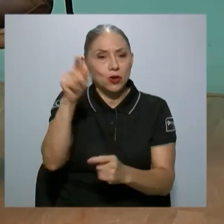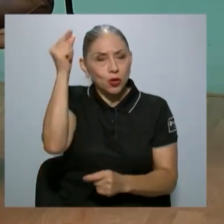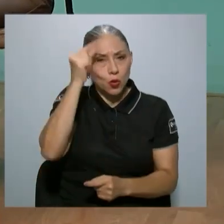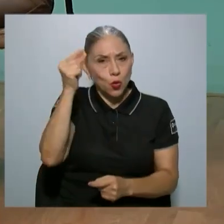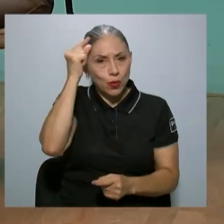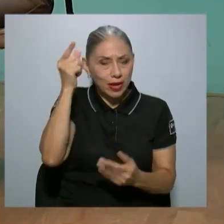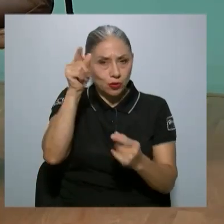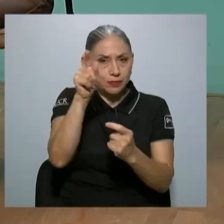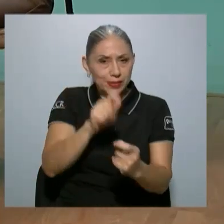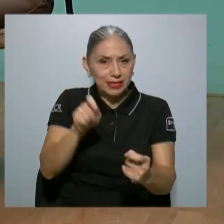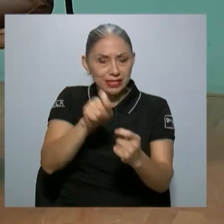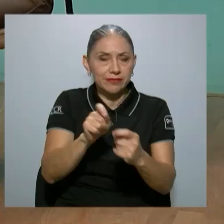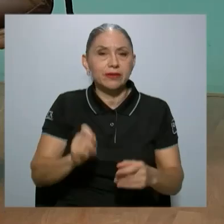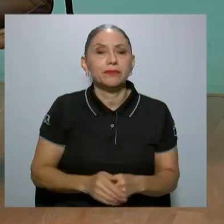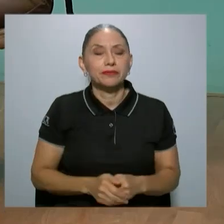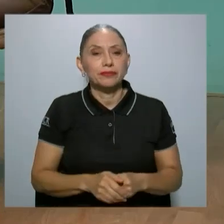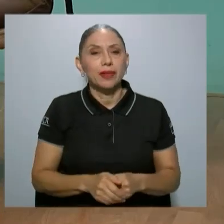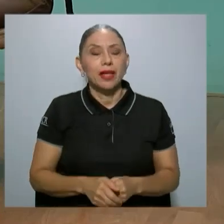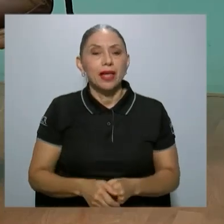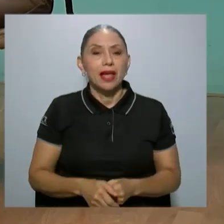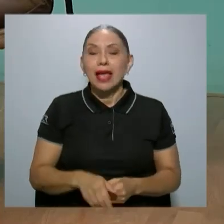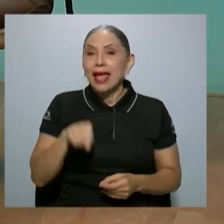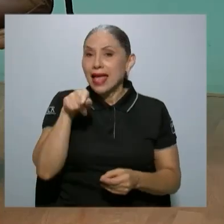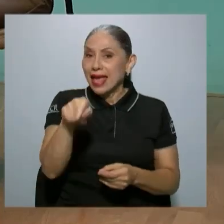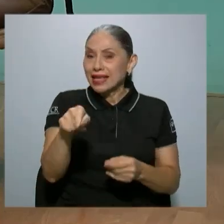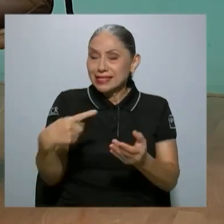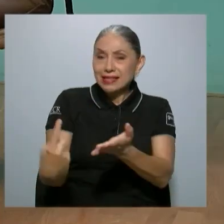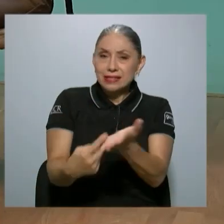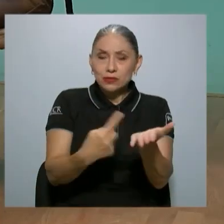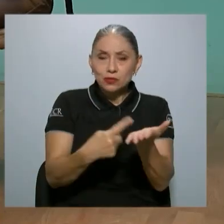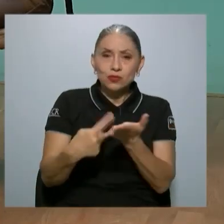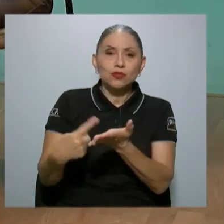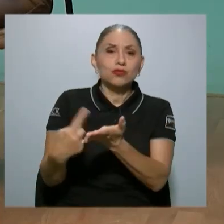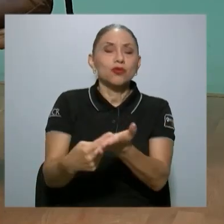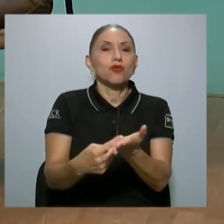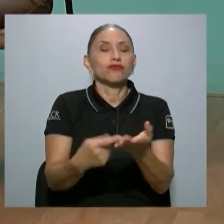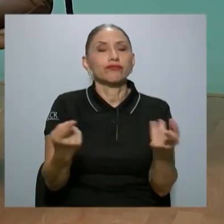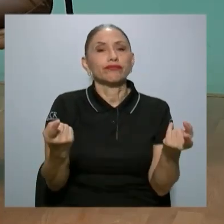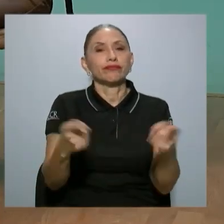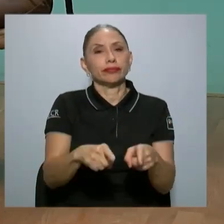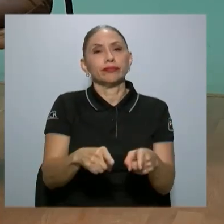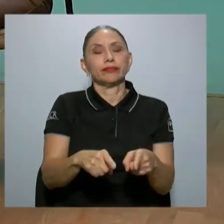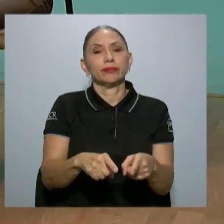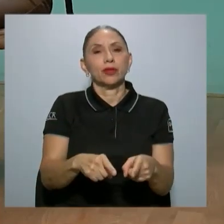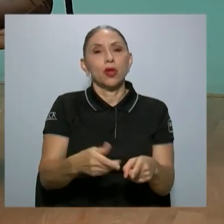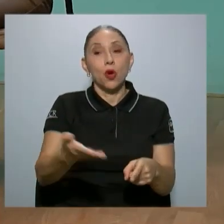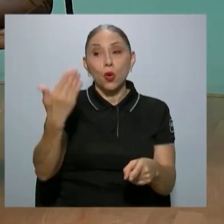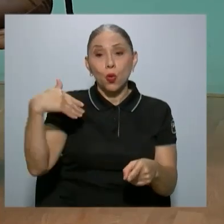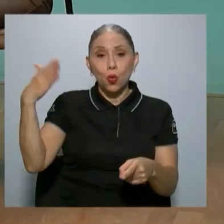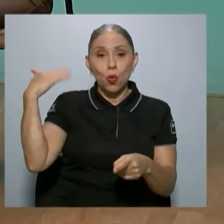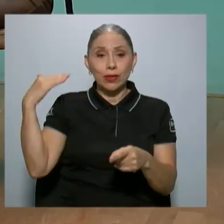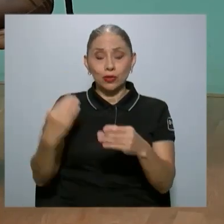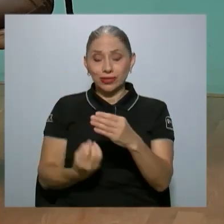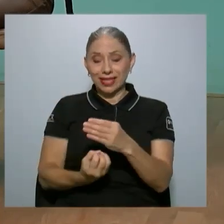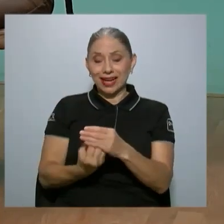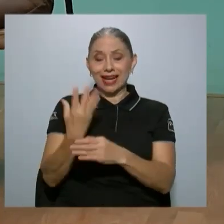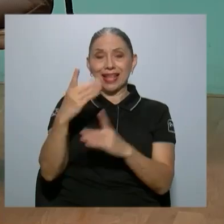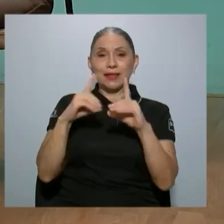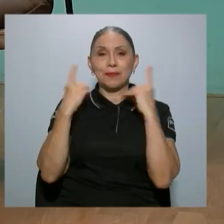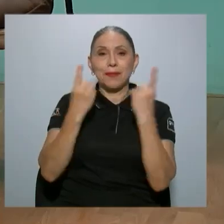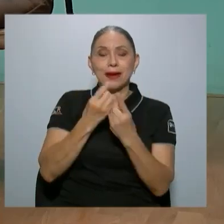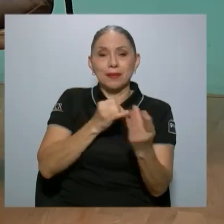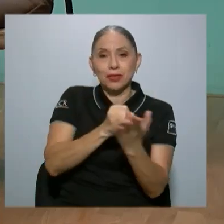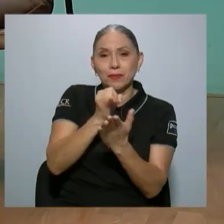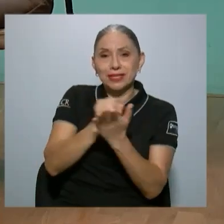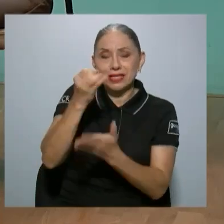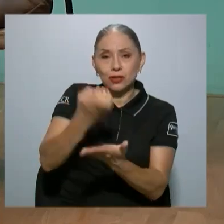en algún momento. Y esta discusión dio a que cuando se creara el Departamento de Investigaciones